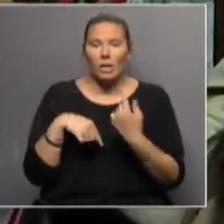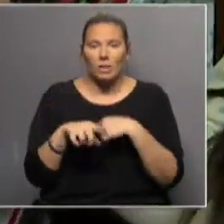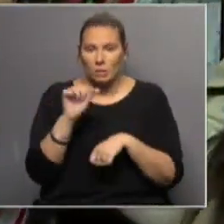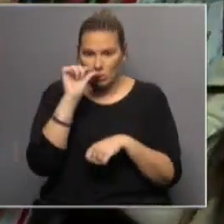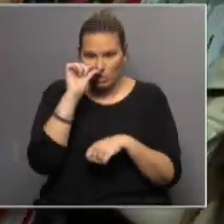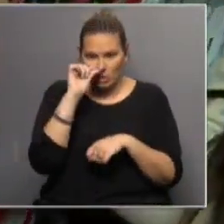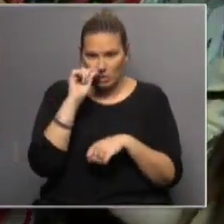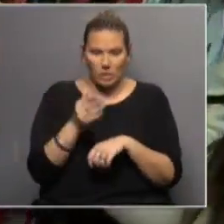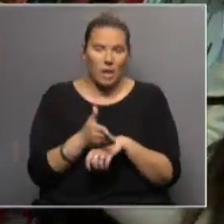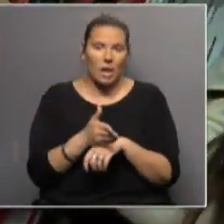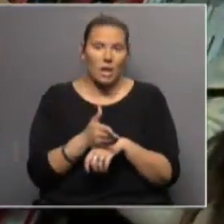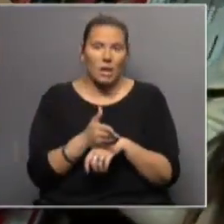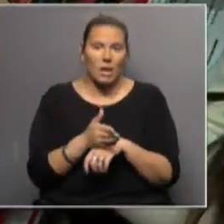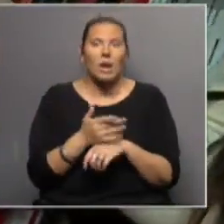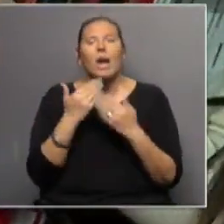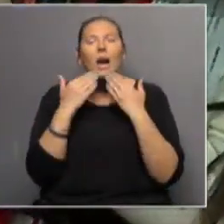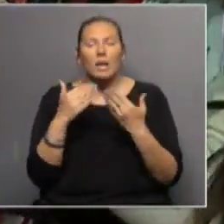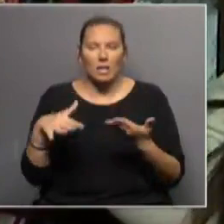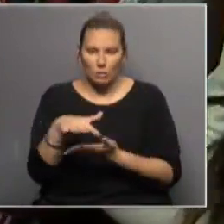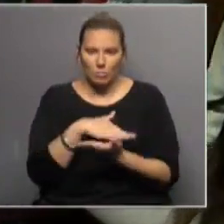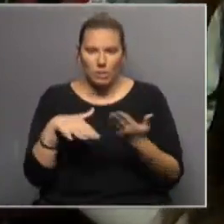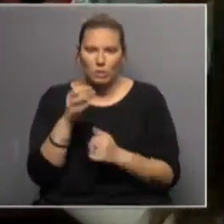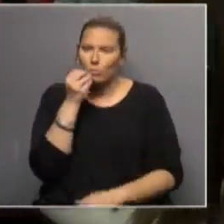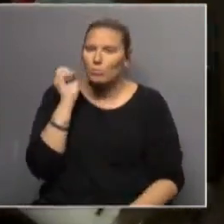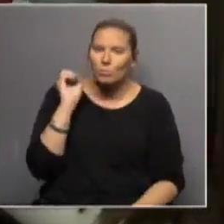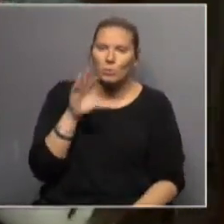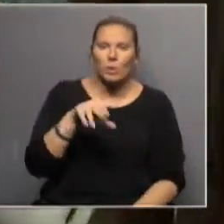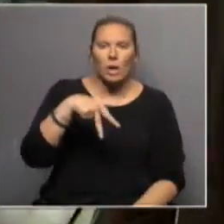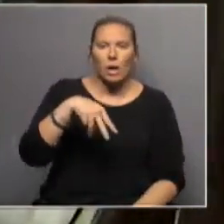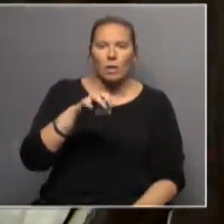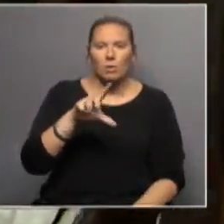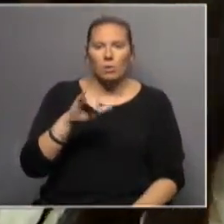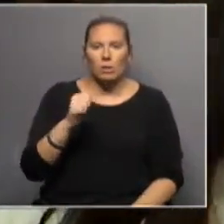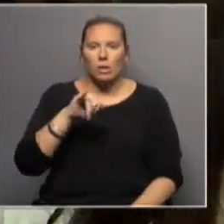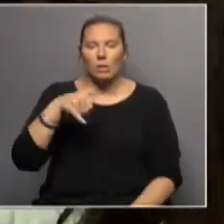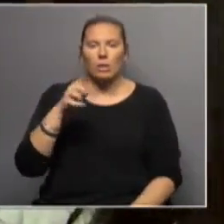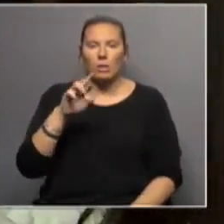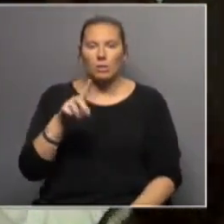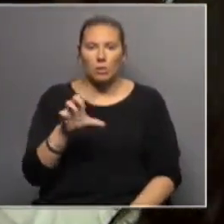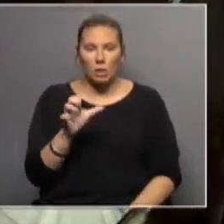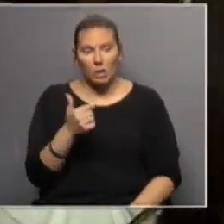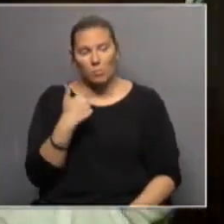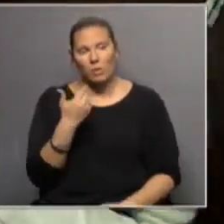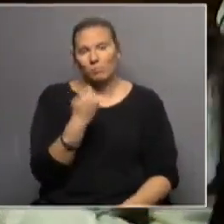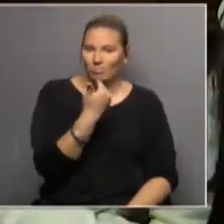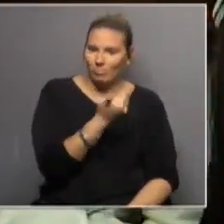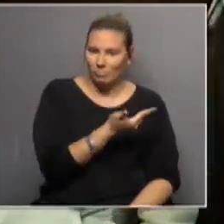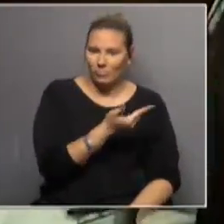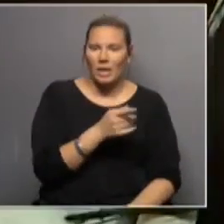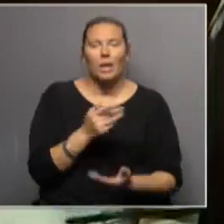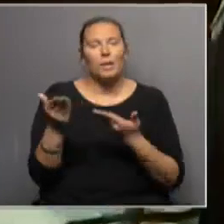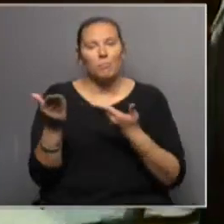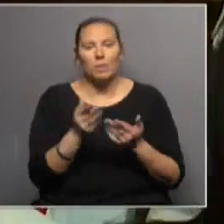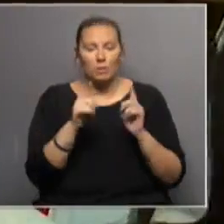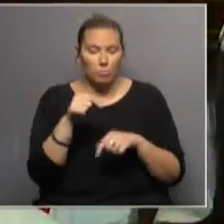más preámbulo, les agradezco el espacio, les mando un beso allí a Noelia y a Jorge, y les voy a pasar con el invitado que tenemos hoy, que